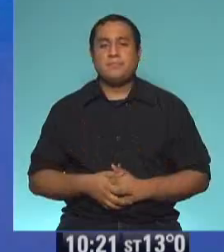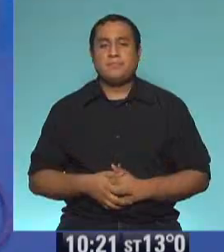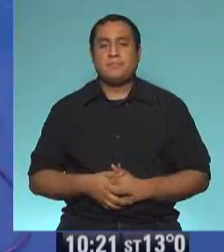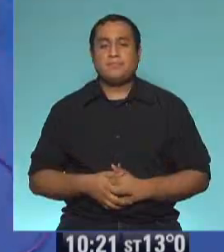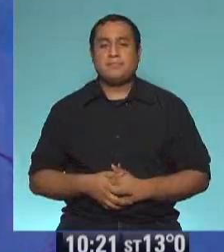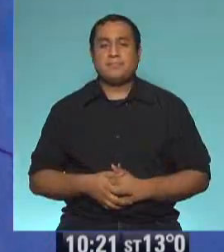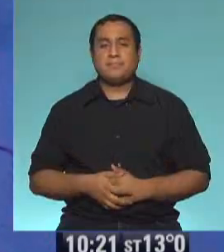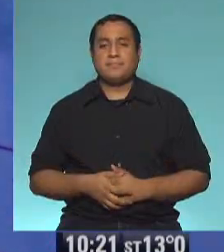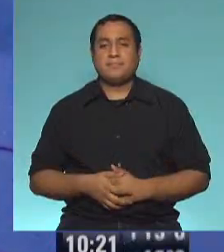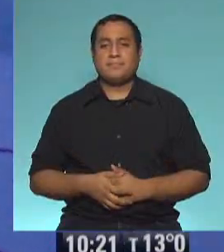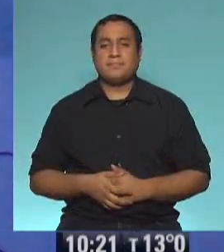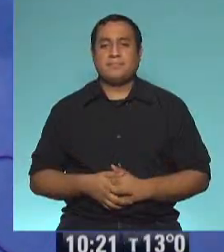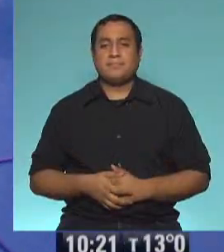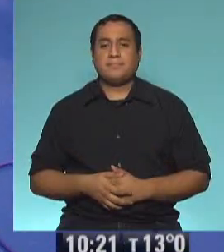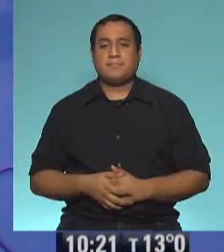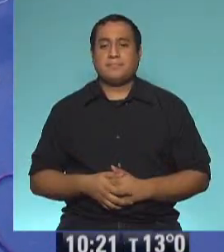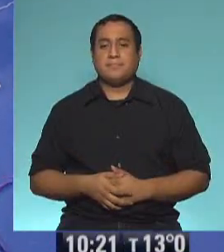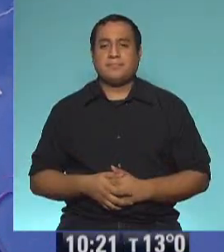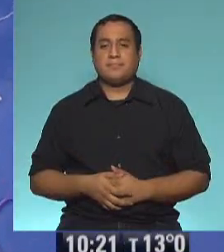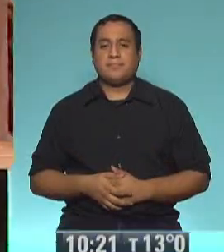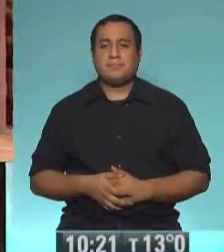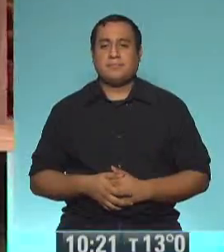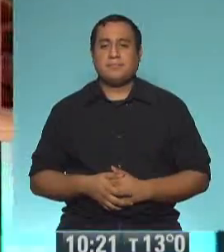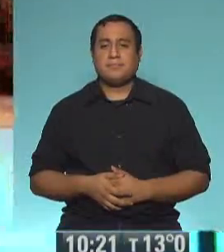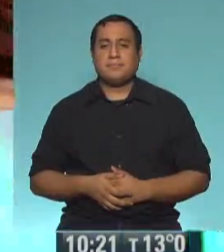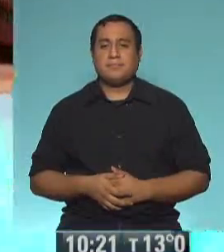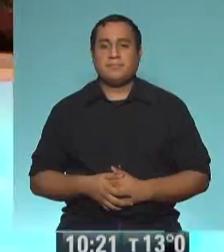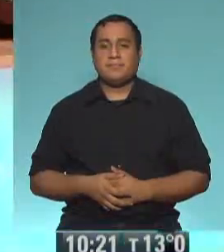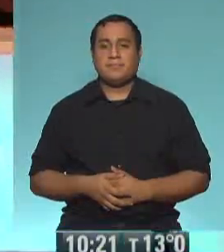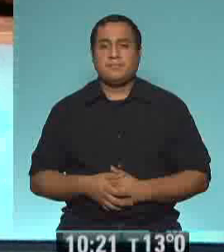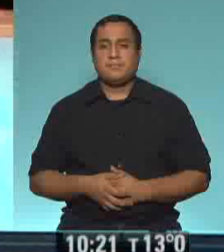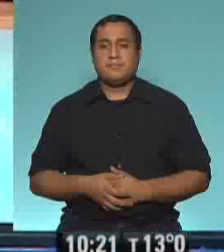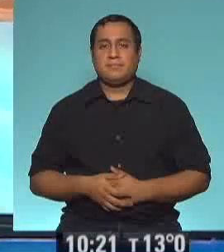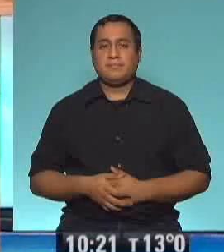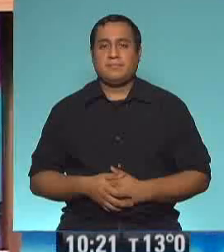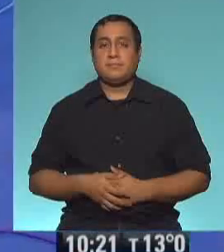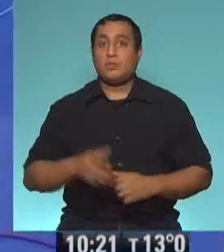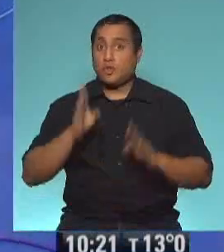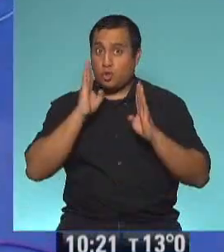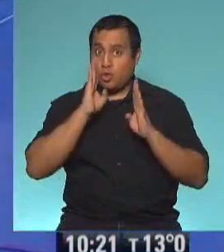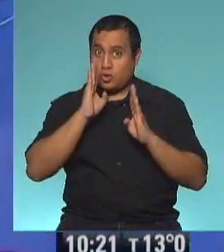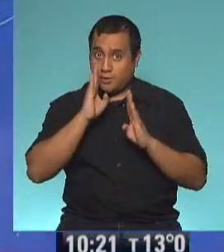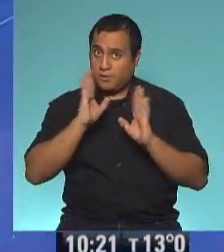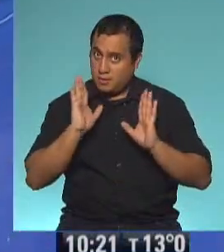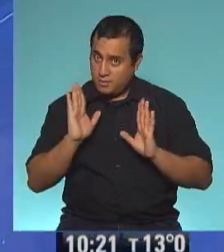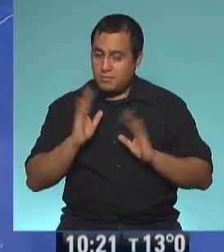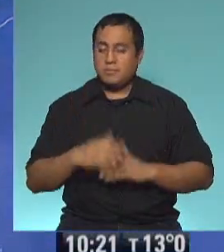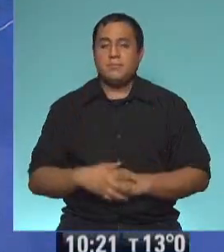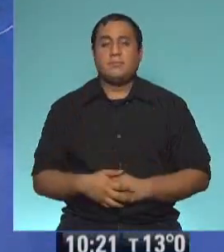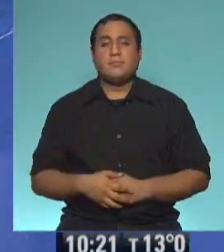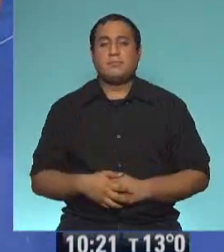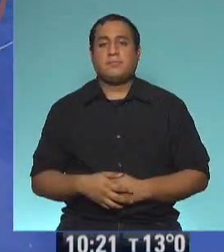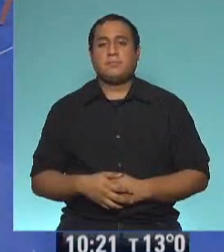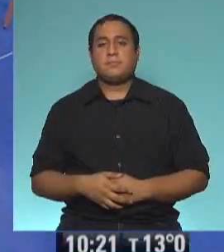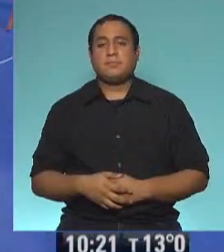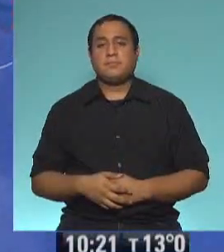¡Espectacular! ¡Impresionante! ¡Muy bien! ¡Impresionante! ¡Impresionante! ¡Entre las alturas! A concentrarse, ¿eh? Concentración. No es concentración, cosa, no es moco de pavo.